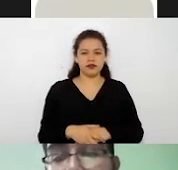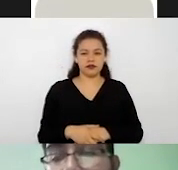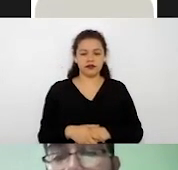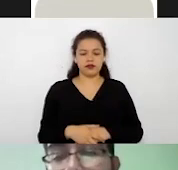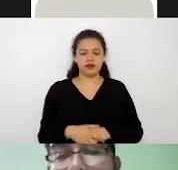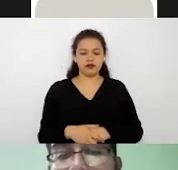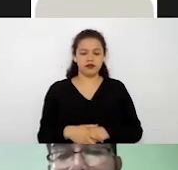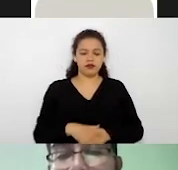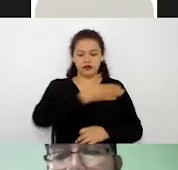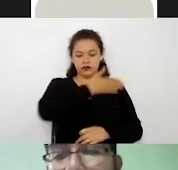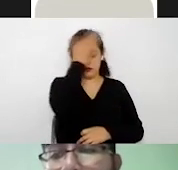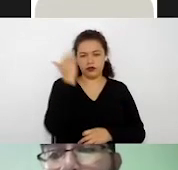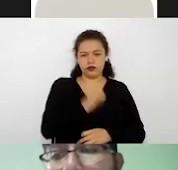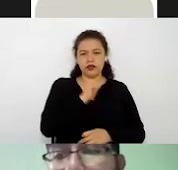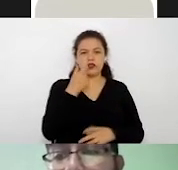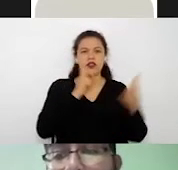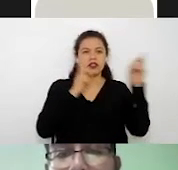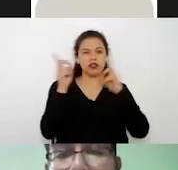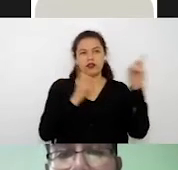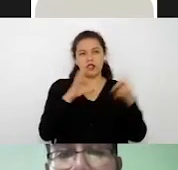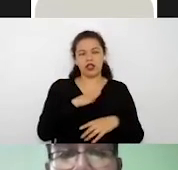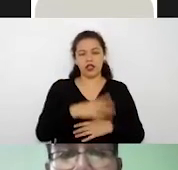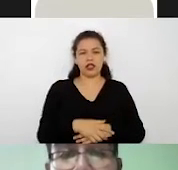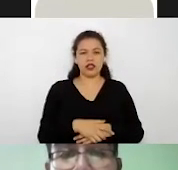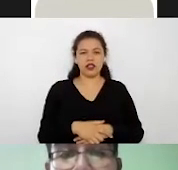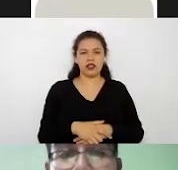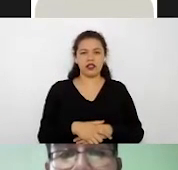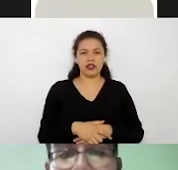No sé si tengan alguna otra duda o